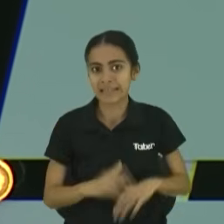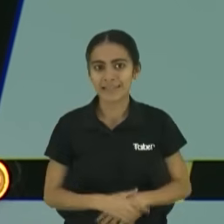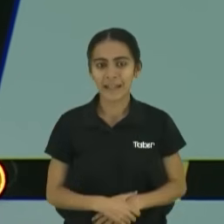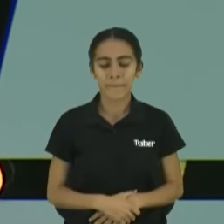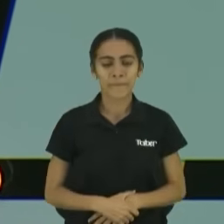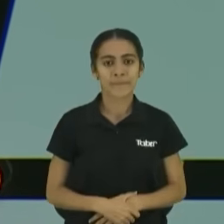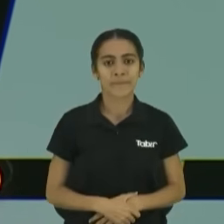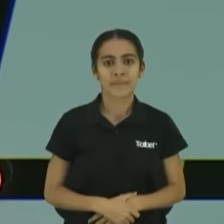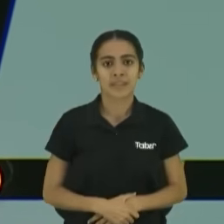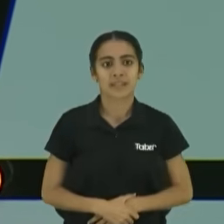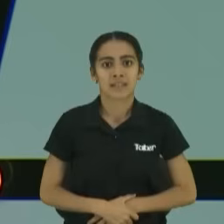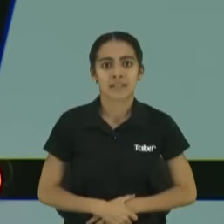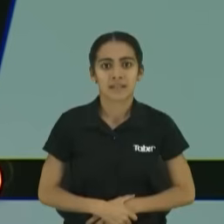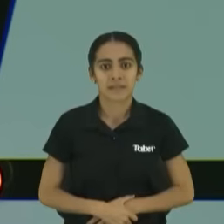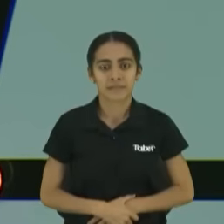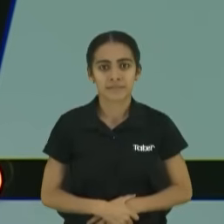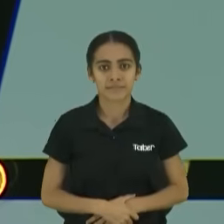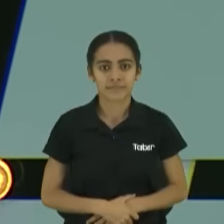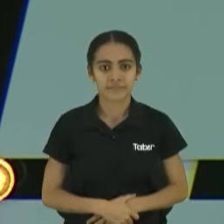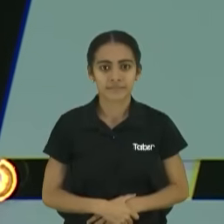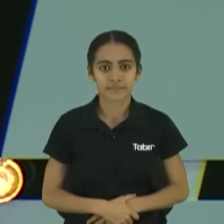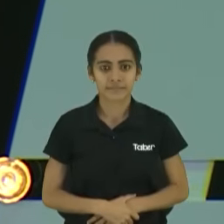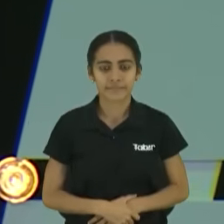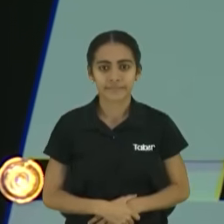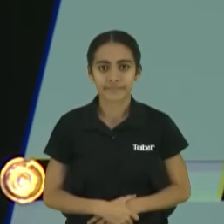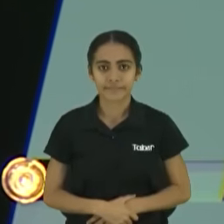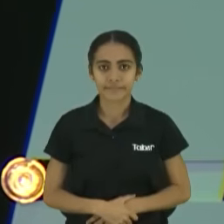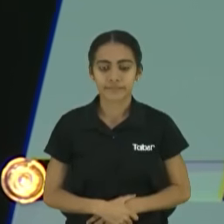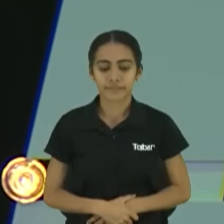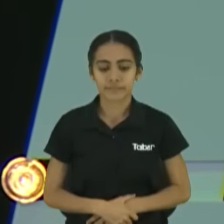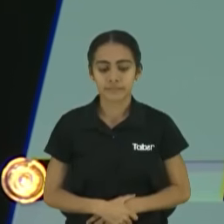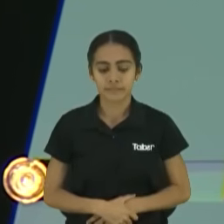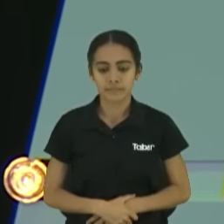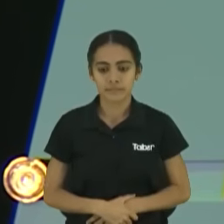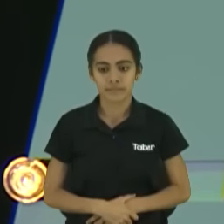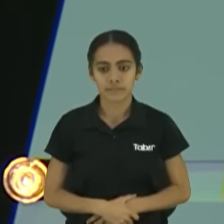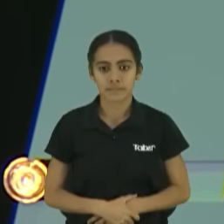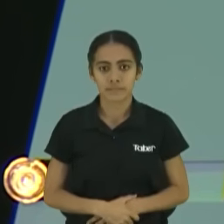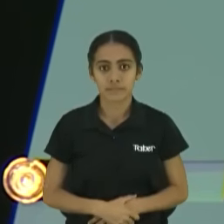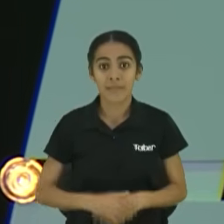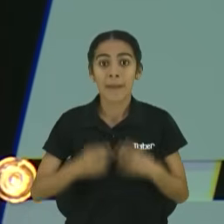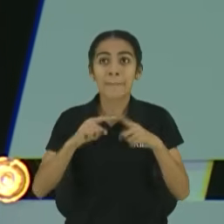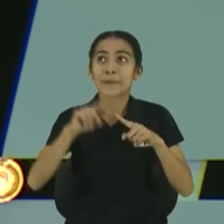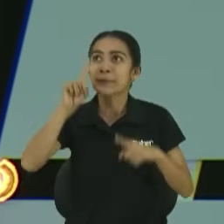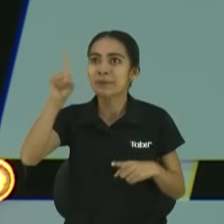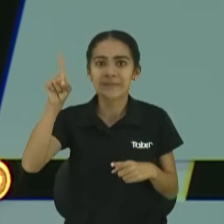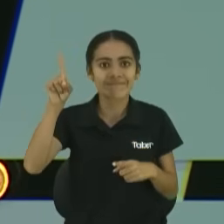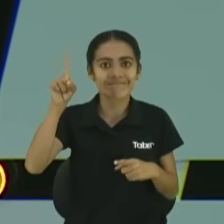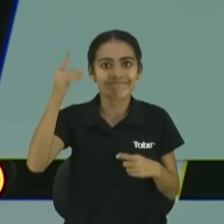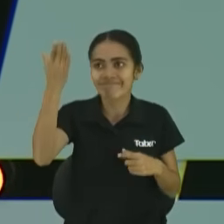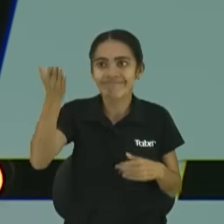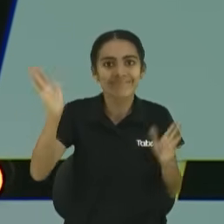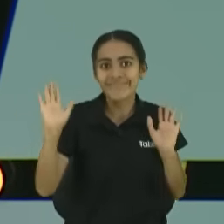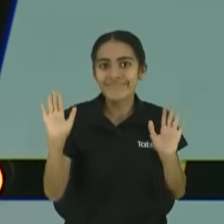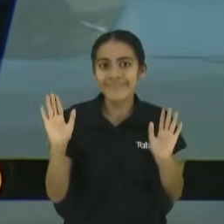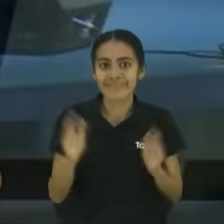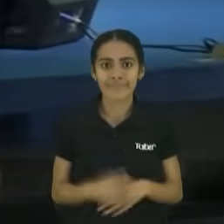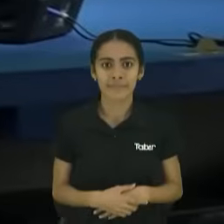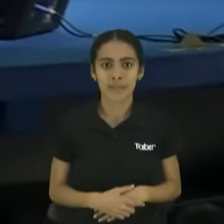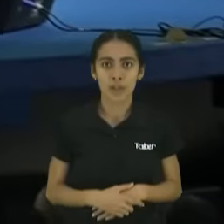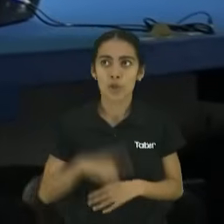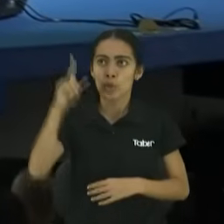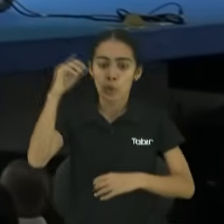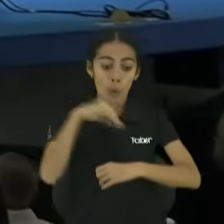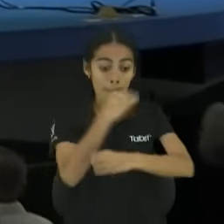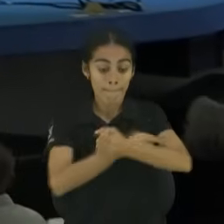¿Y este que carga conmigo? Mira, un gran gorila que le llega a poner la mano encima. Pero Dios es así. Dios te empodera